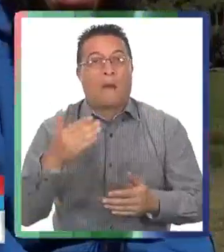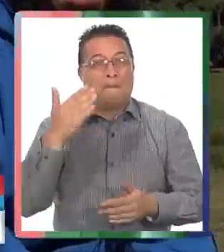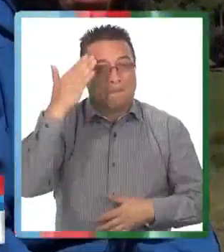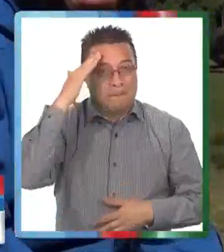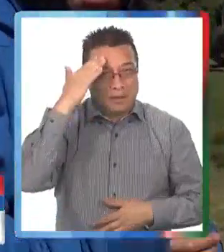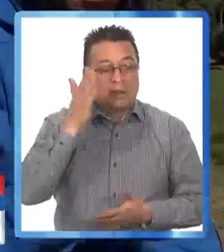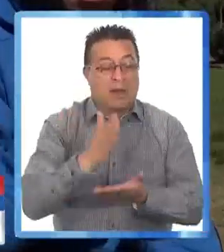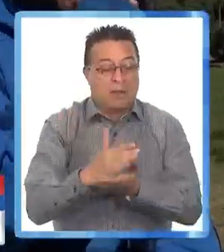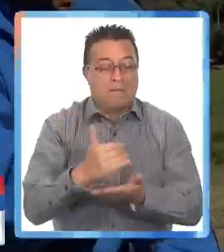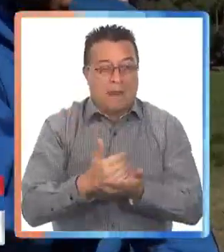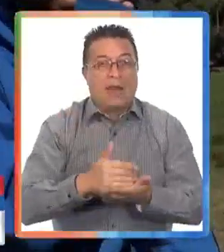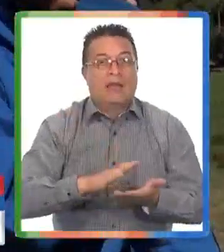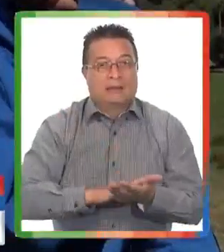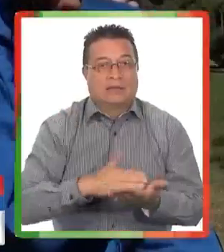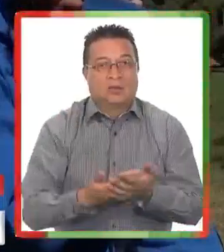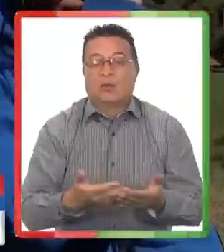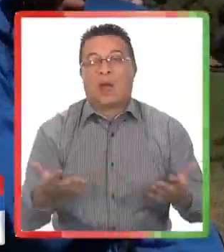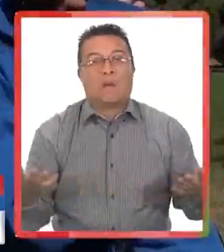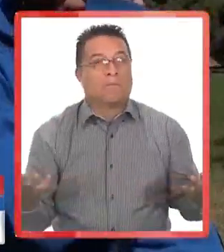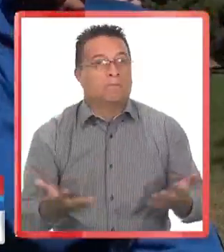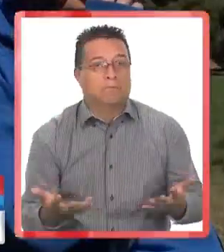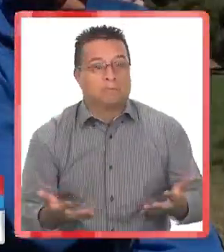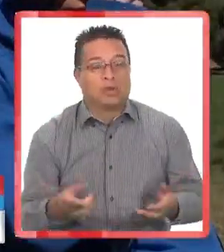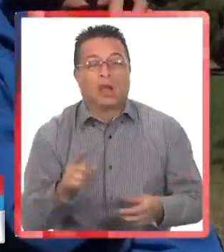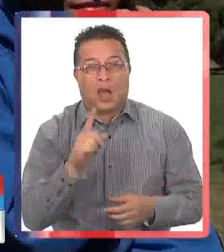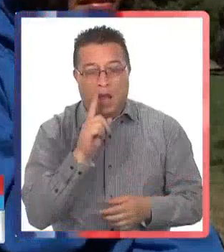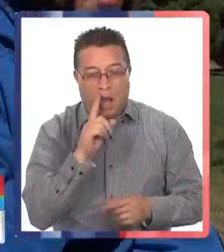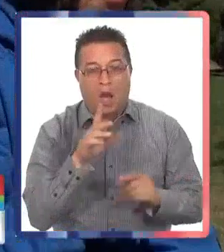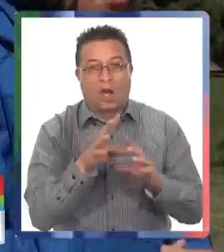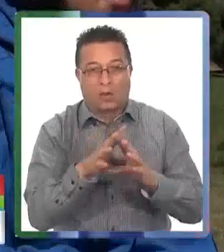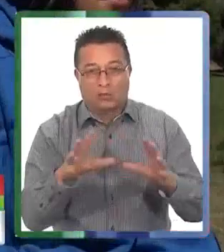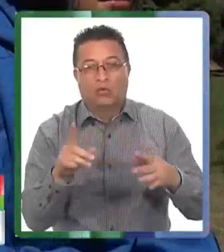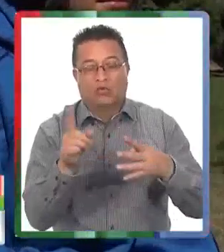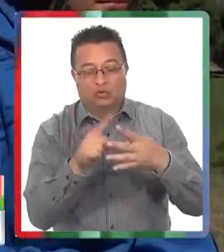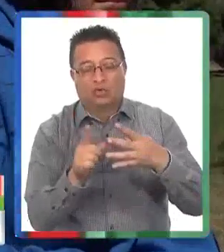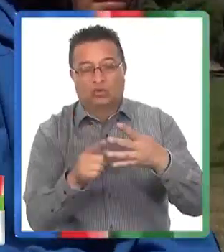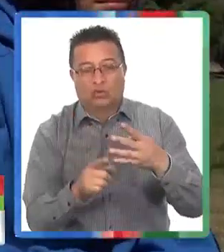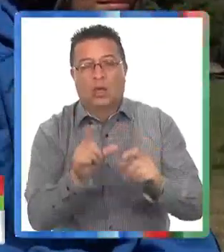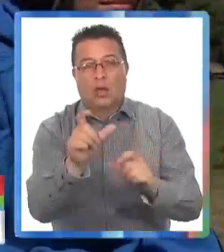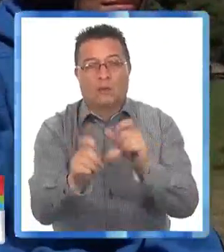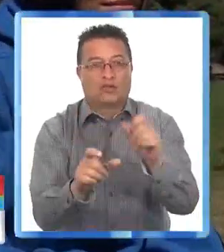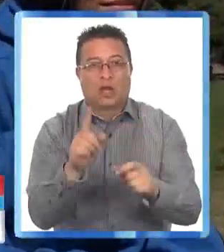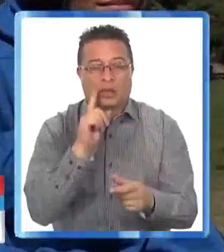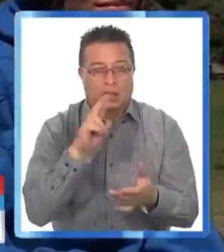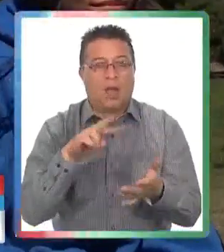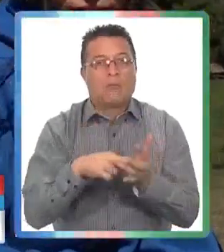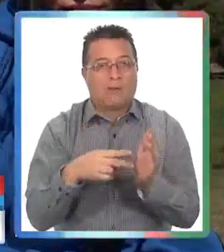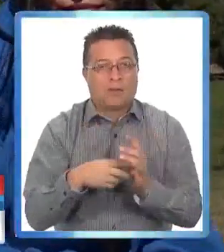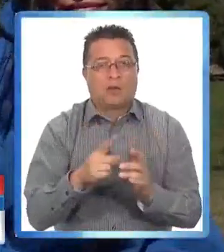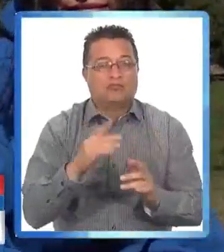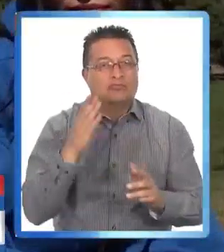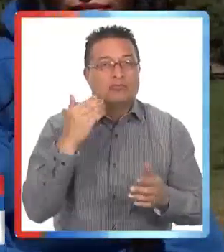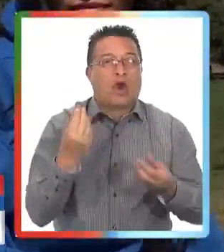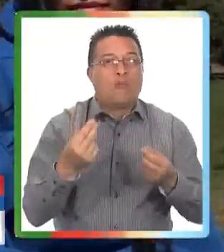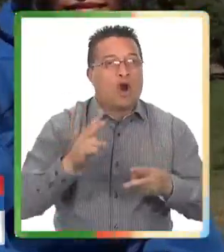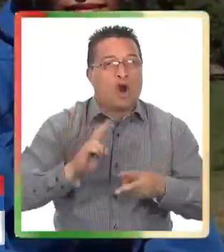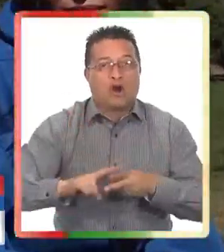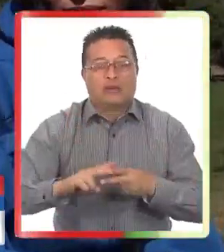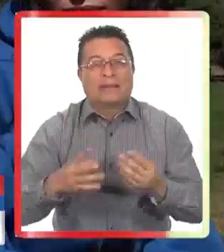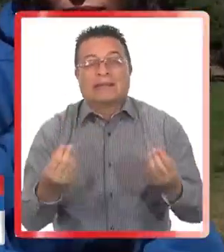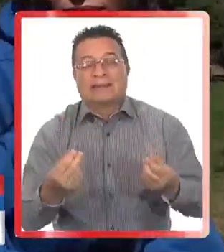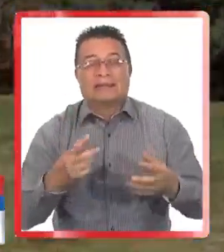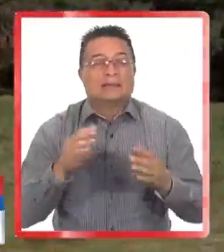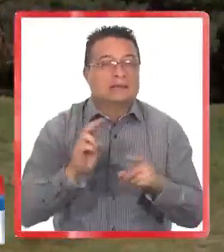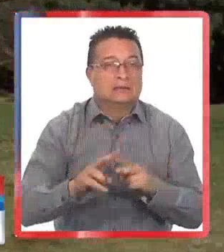parte del plan de salud, porque hay muchas personas que tienen hartos problemas y no saben cómo resolverlo y a